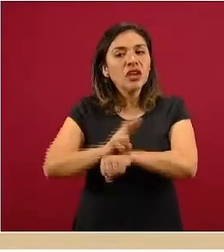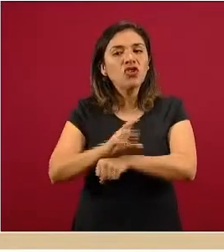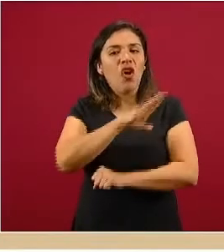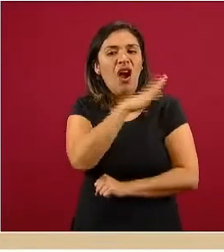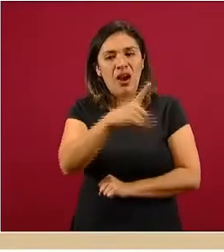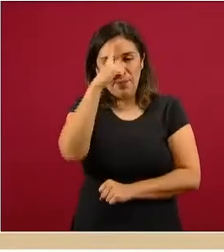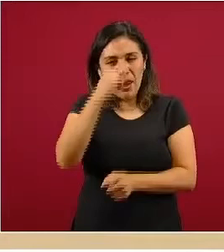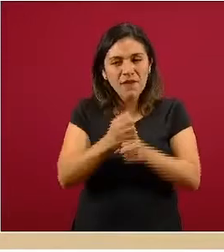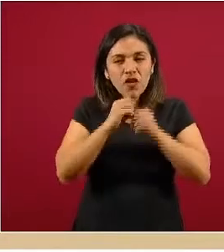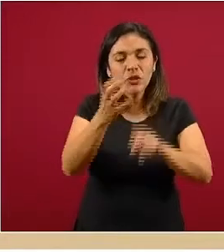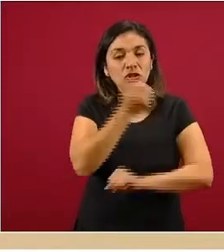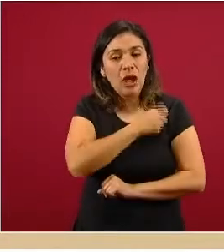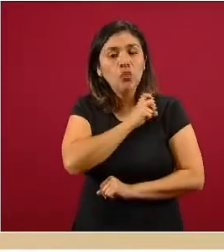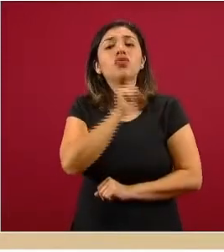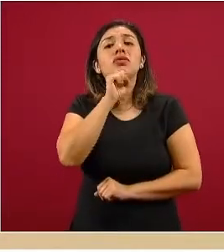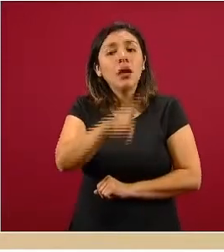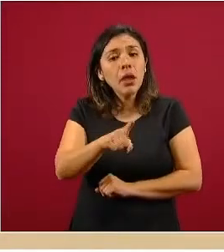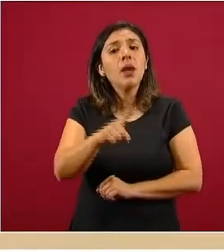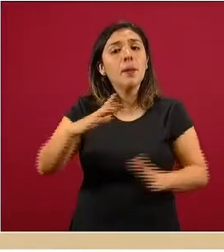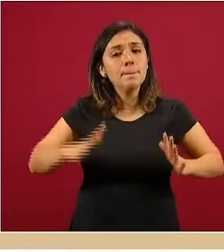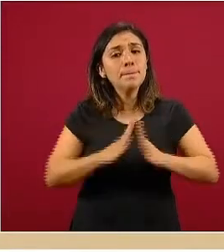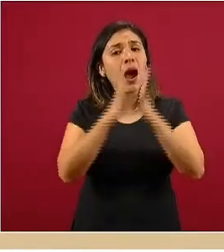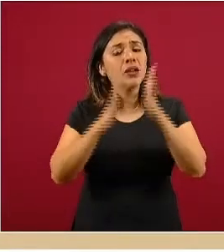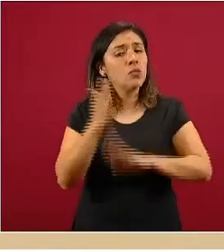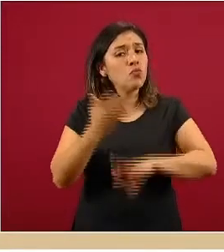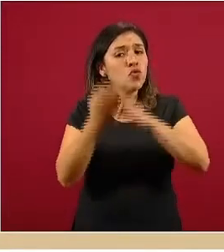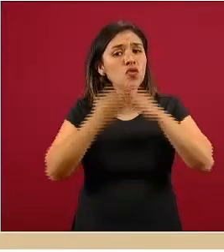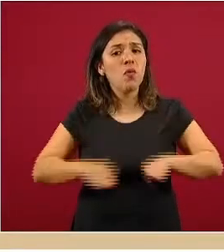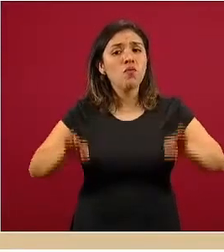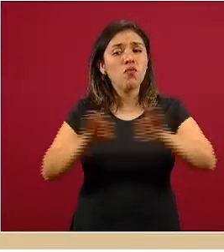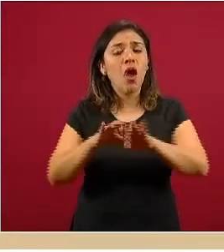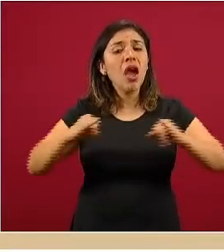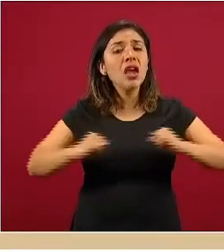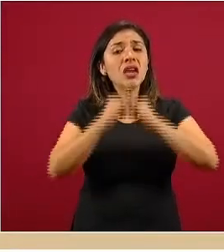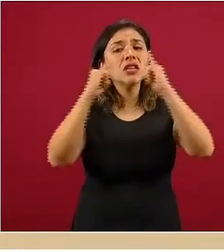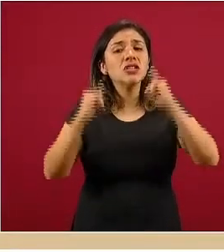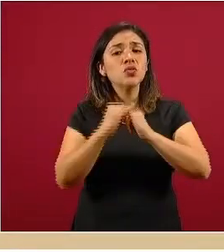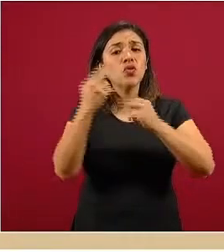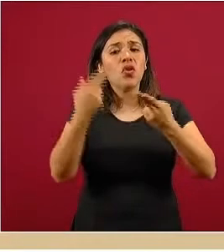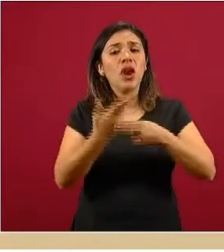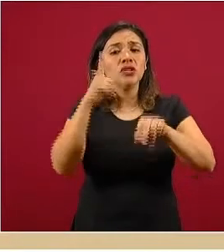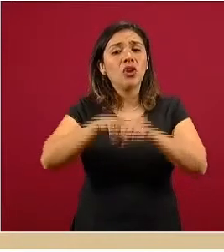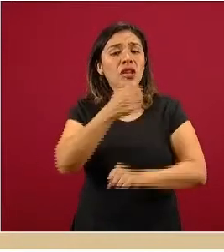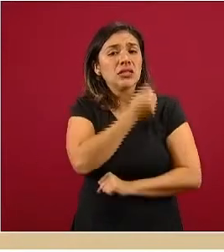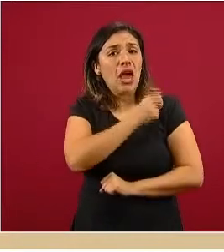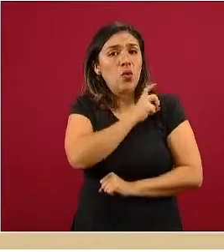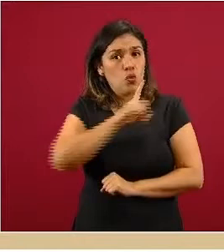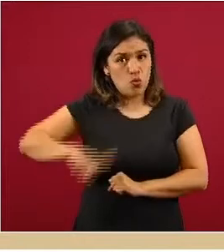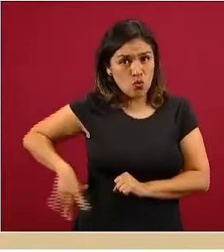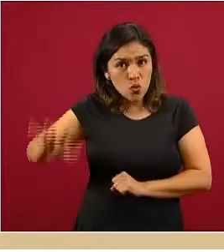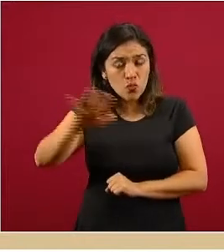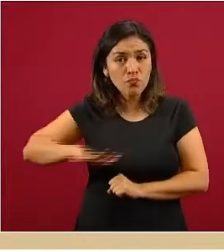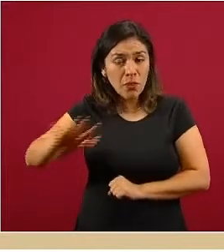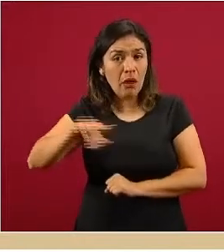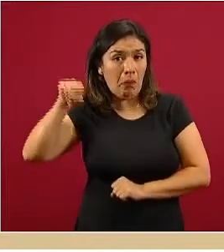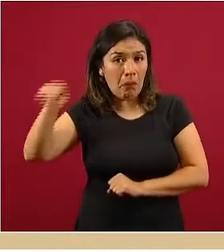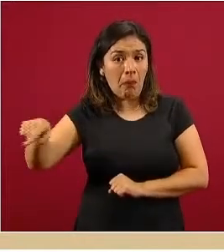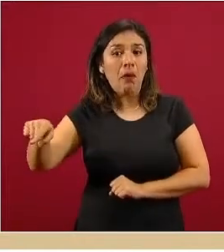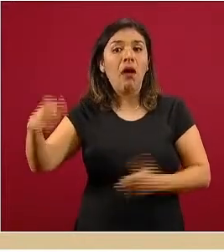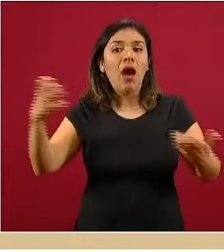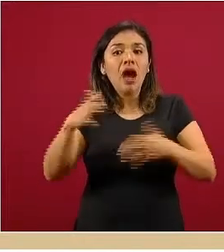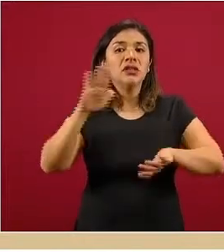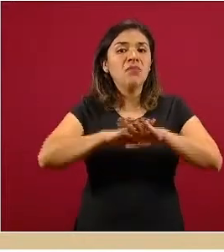a presentar una actualización de este reporte que además se está convirtiendo ya en un boletín que estará pronto a